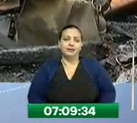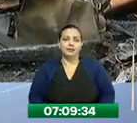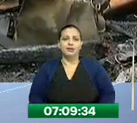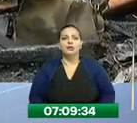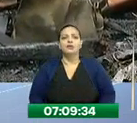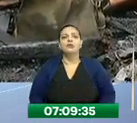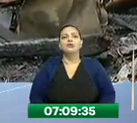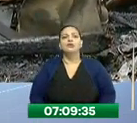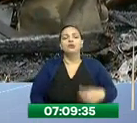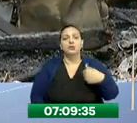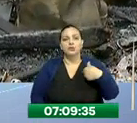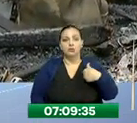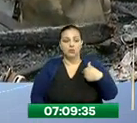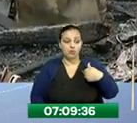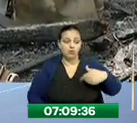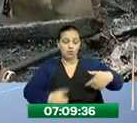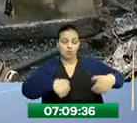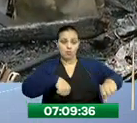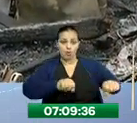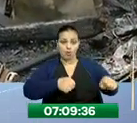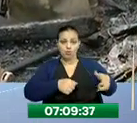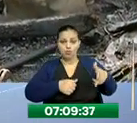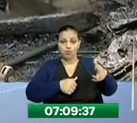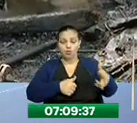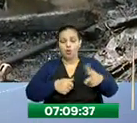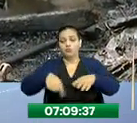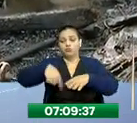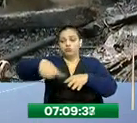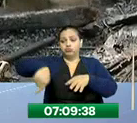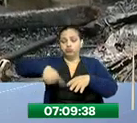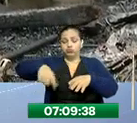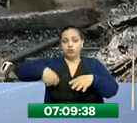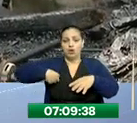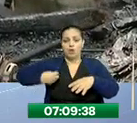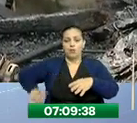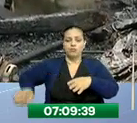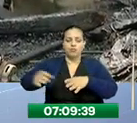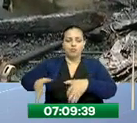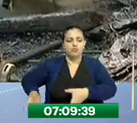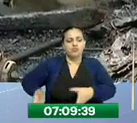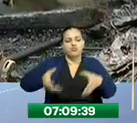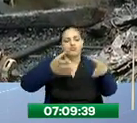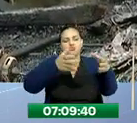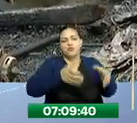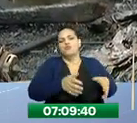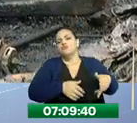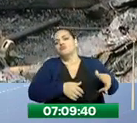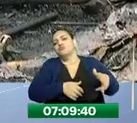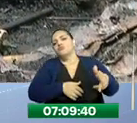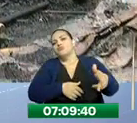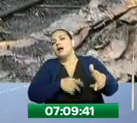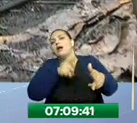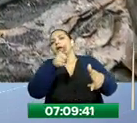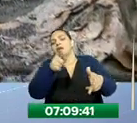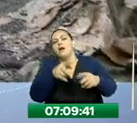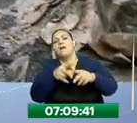con un negocio más de 12 años. Hoy por hoy me levanto solamente con la esperanza en Dios de que me ayude.